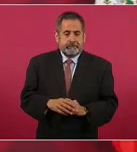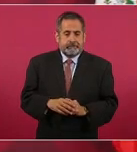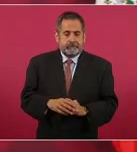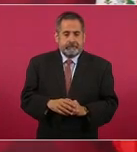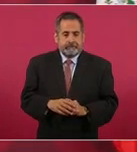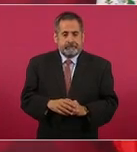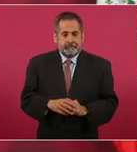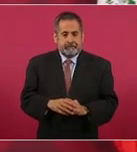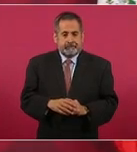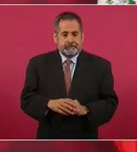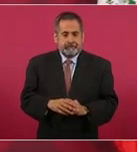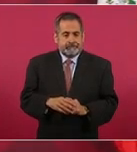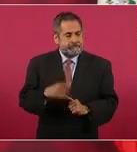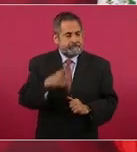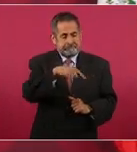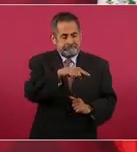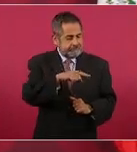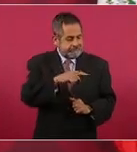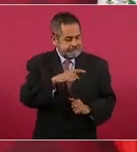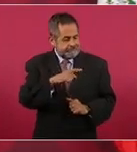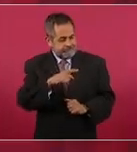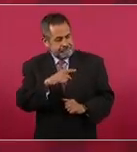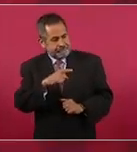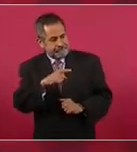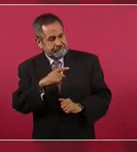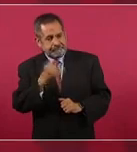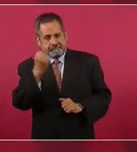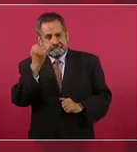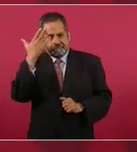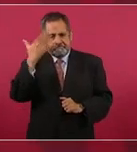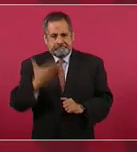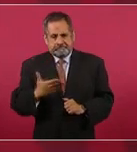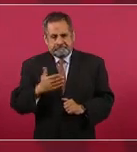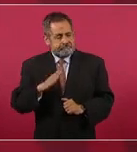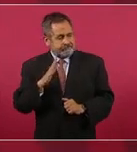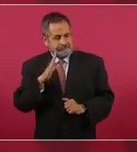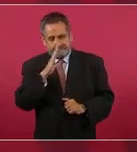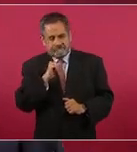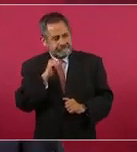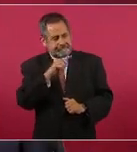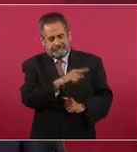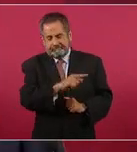van a quedar manchados.